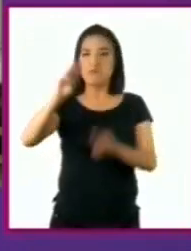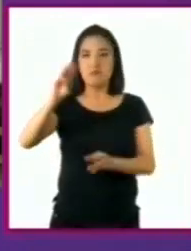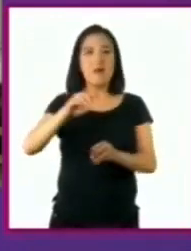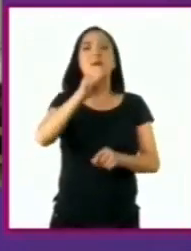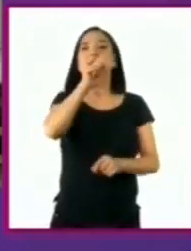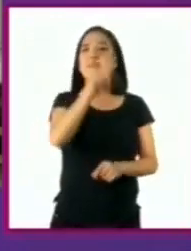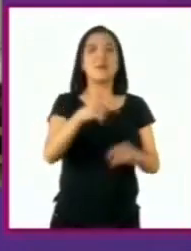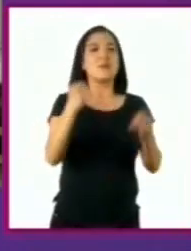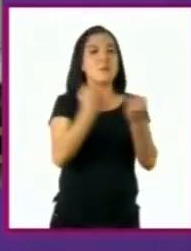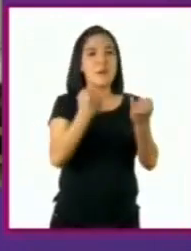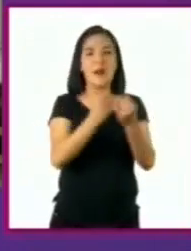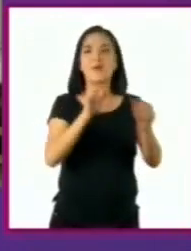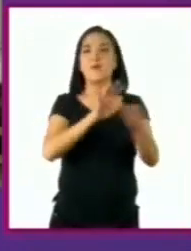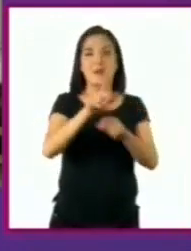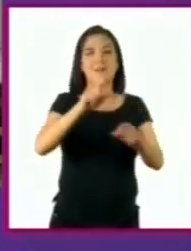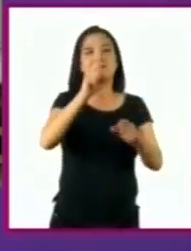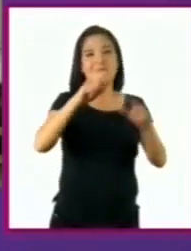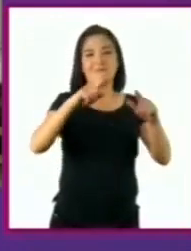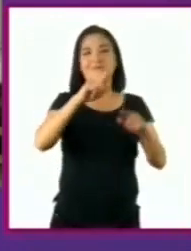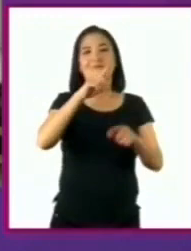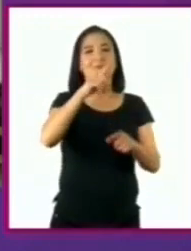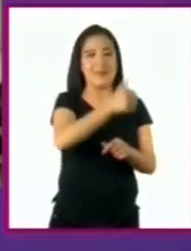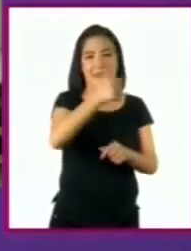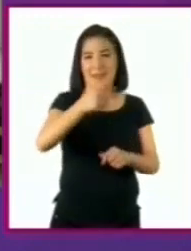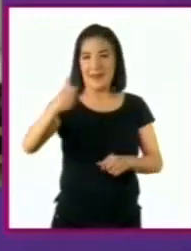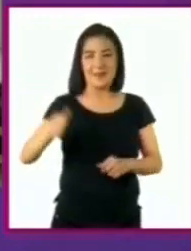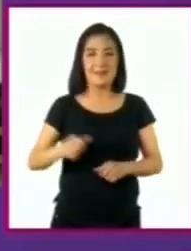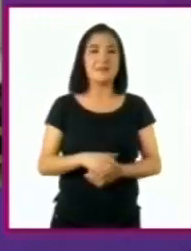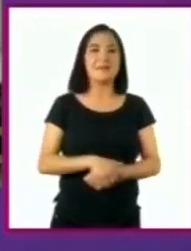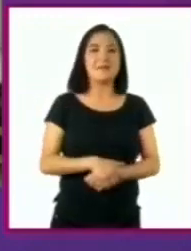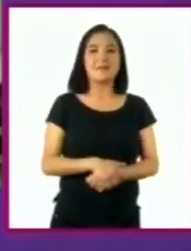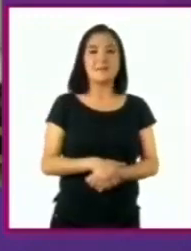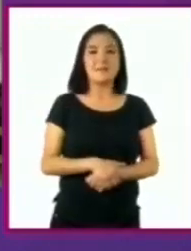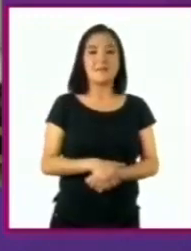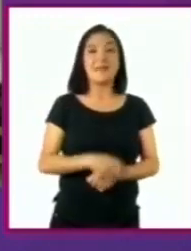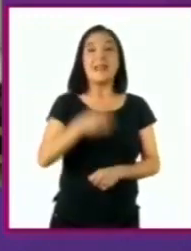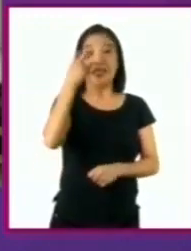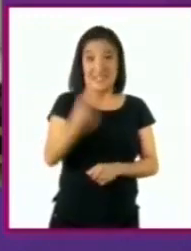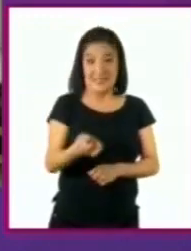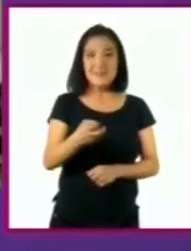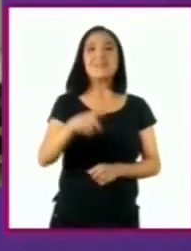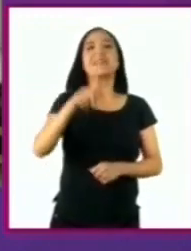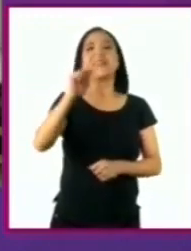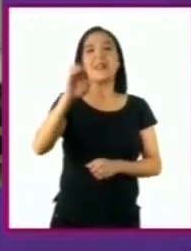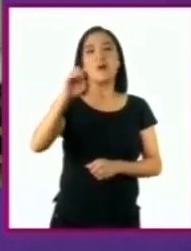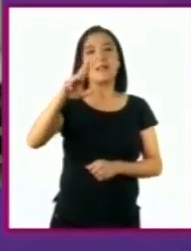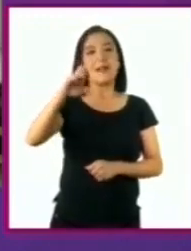par de segmentos correspondientes. Este es el teorema de Tales.